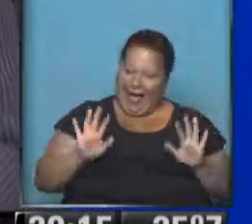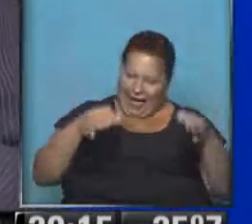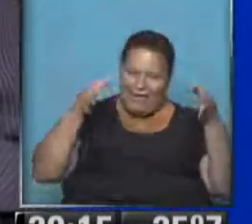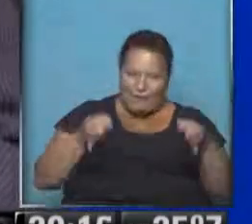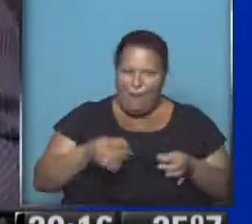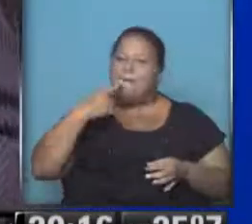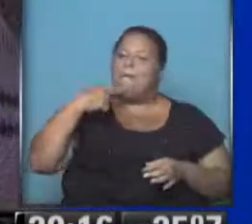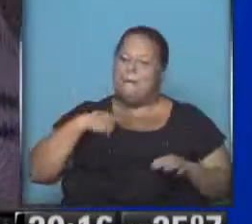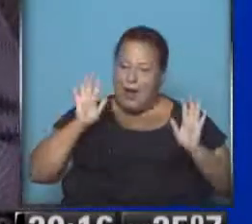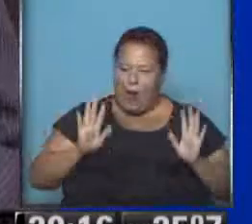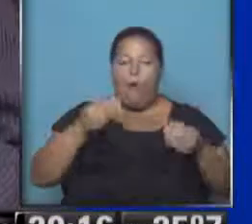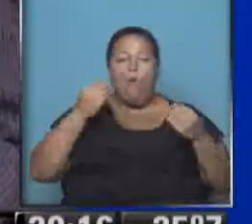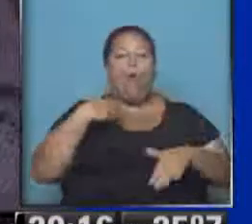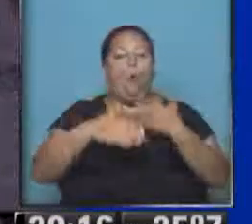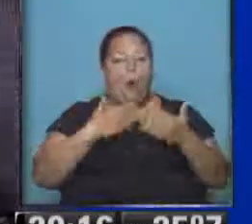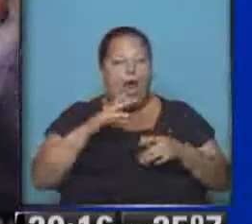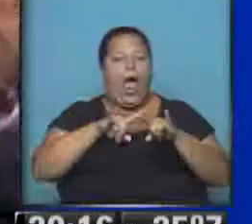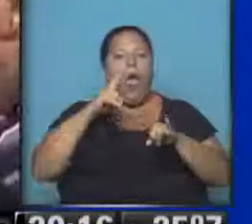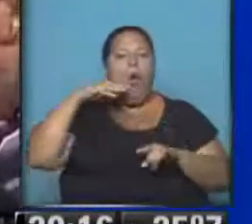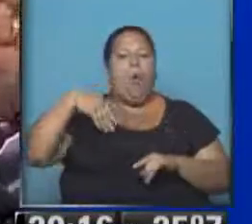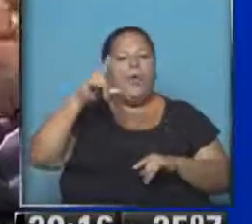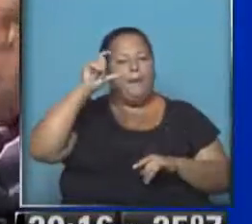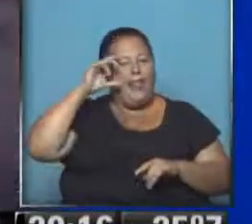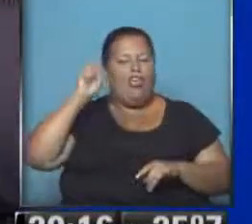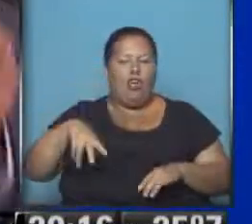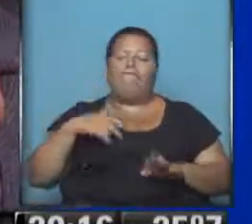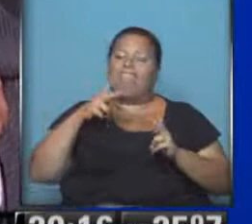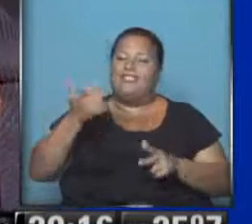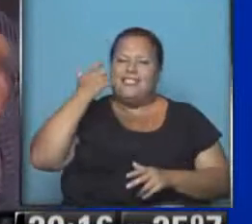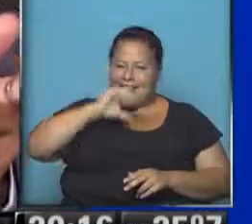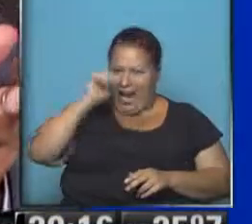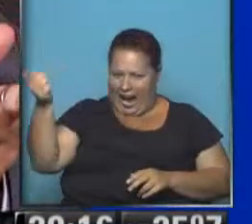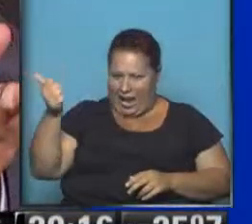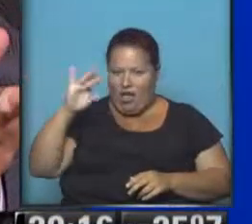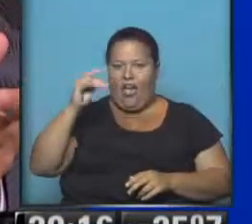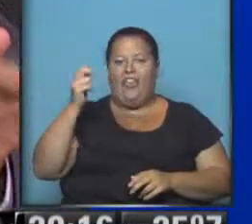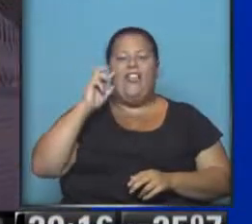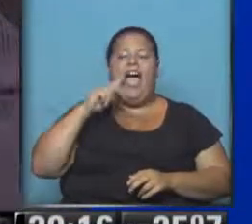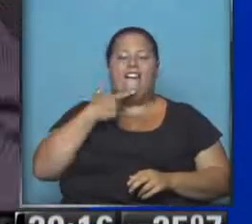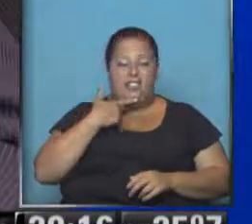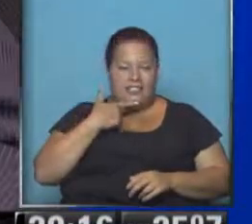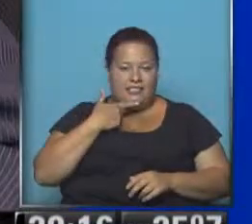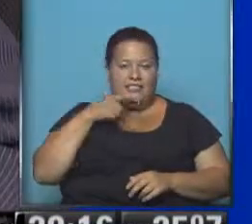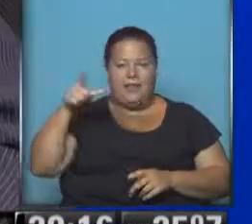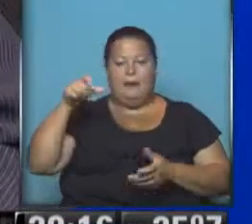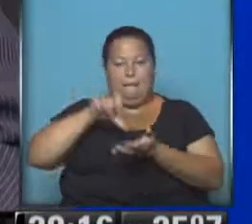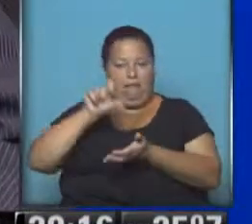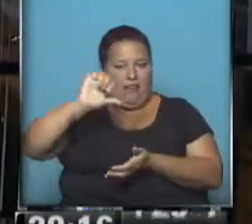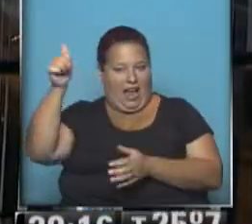bien. Es una pregunta, porque juega a Wimbledon. Yo te digo, Ceci, ya ganó la Davis con su